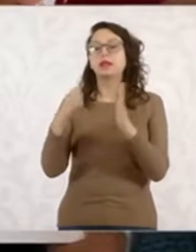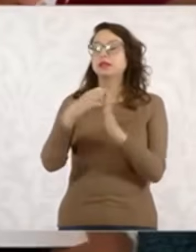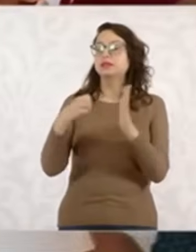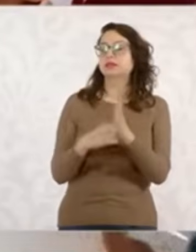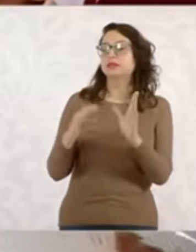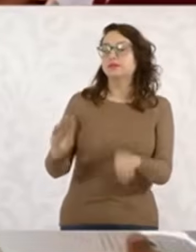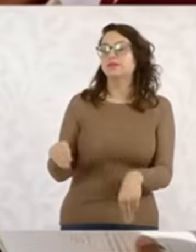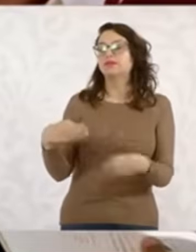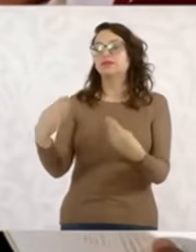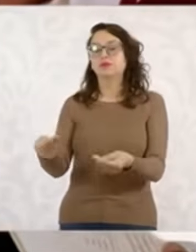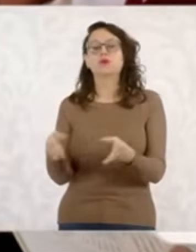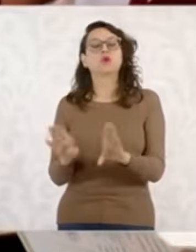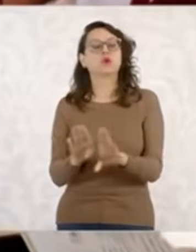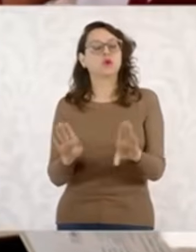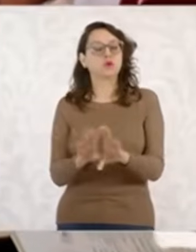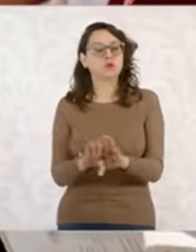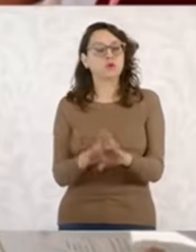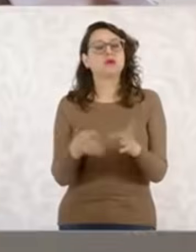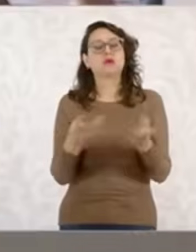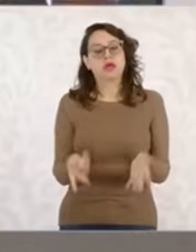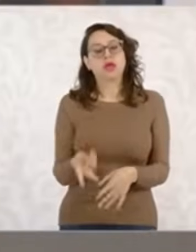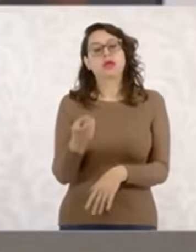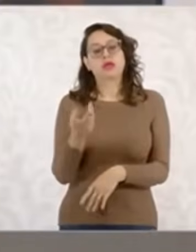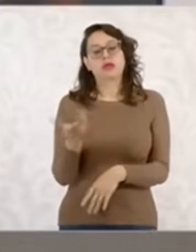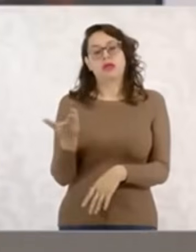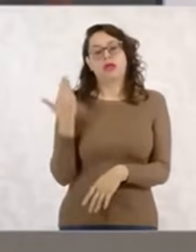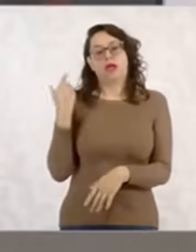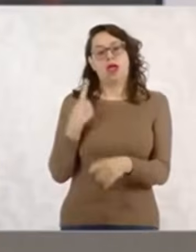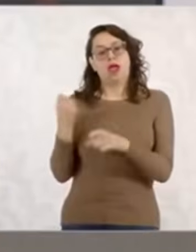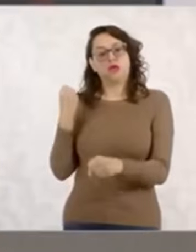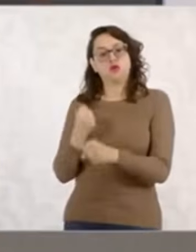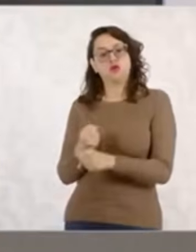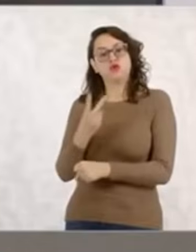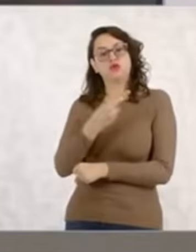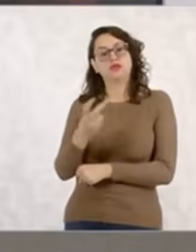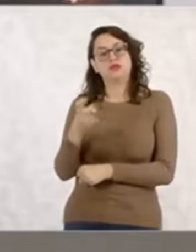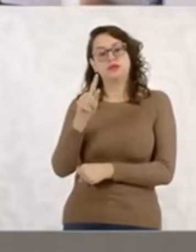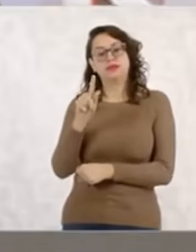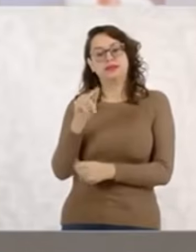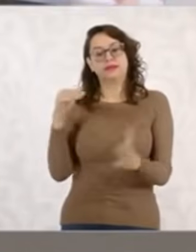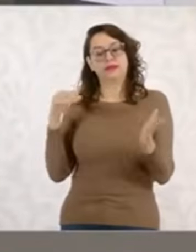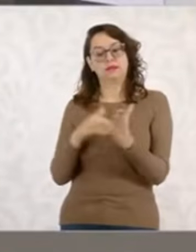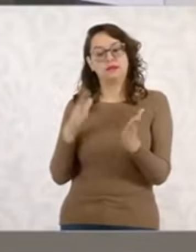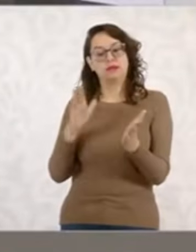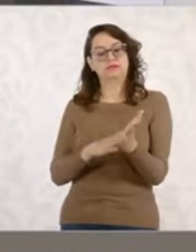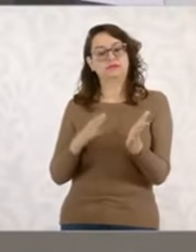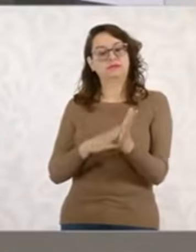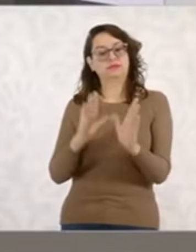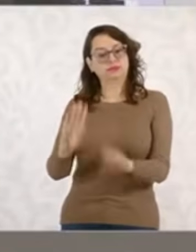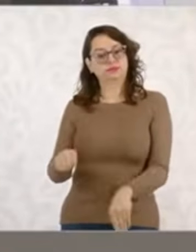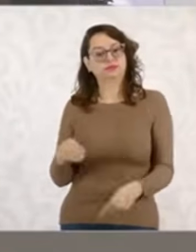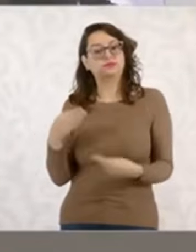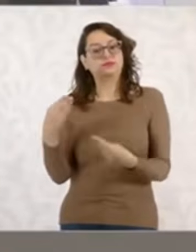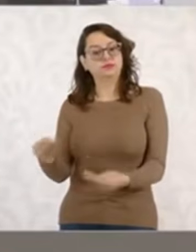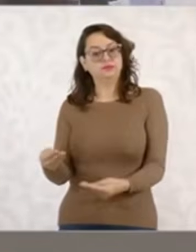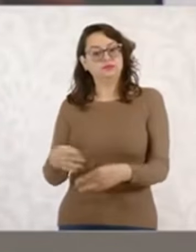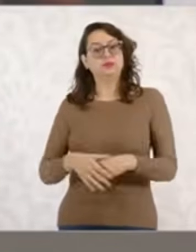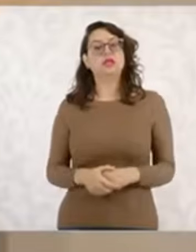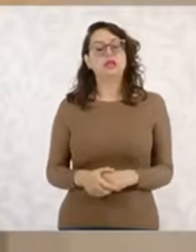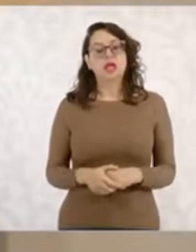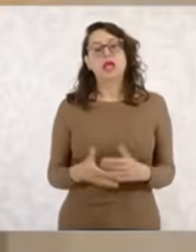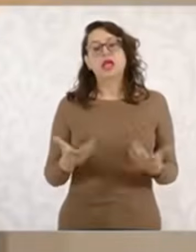entregaron 270.000 documentos, una parte a través del Instituto Nacional de Suelo Sustentable